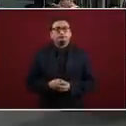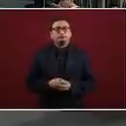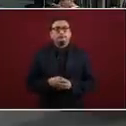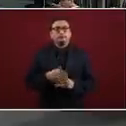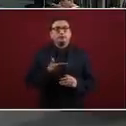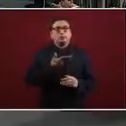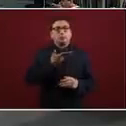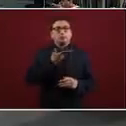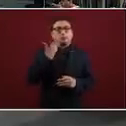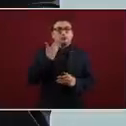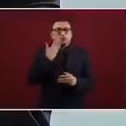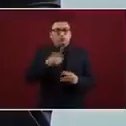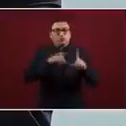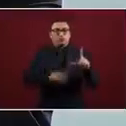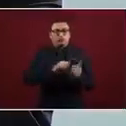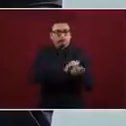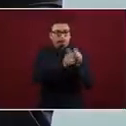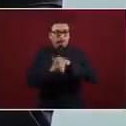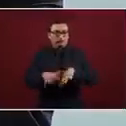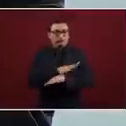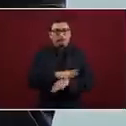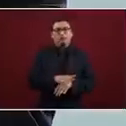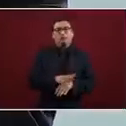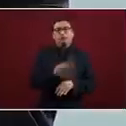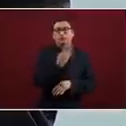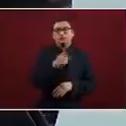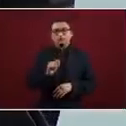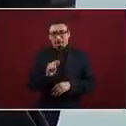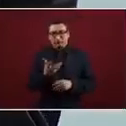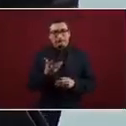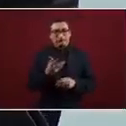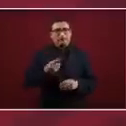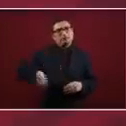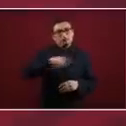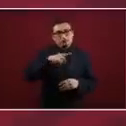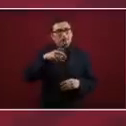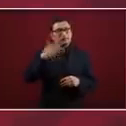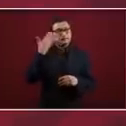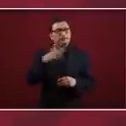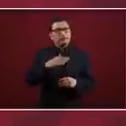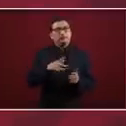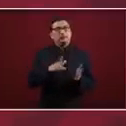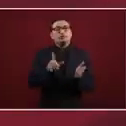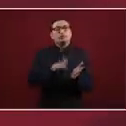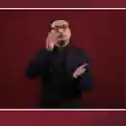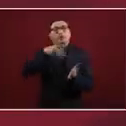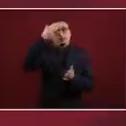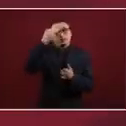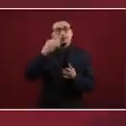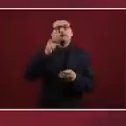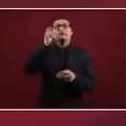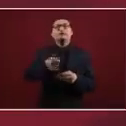la transformación que queremos para el país. ¿Sí? Y hay que aprender de la maestra de la vida, que